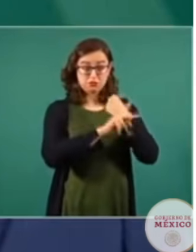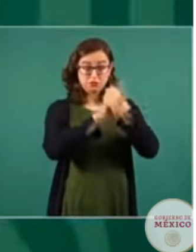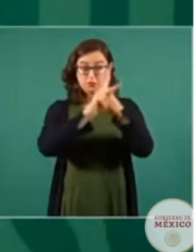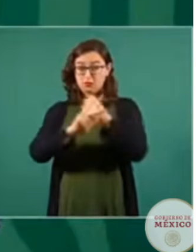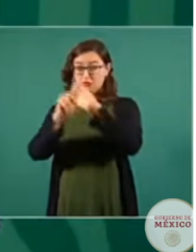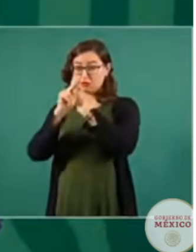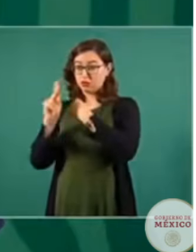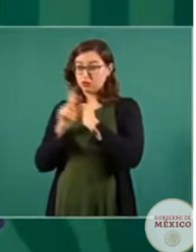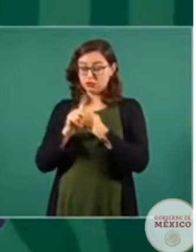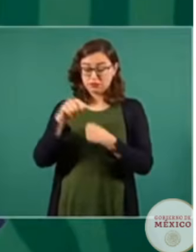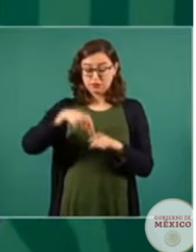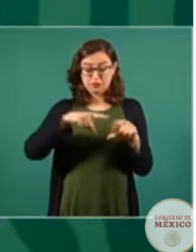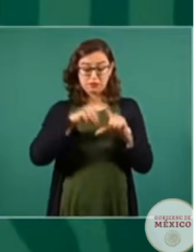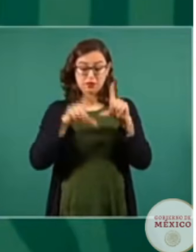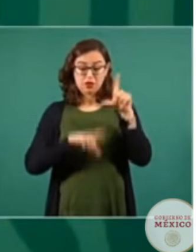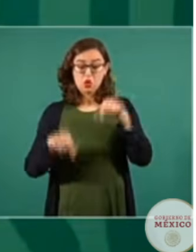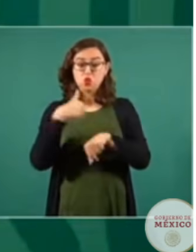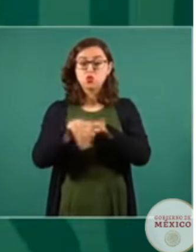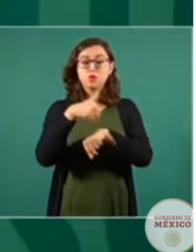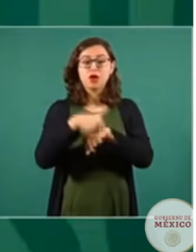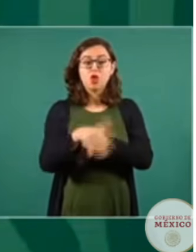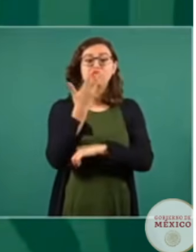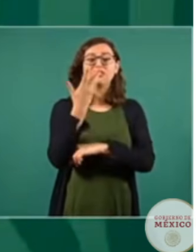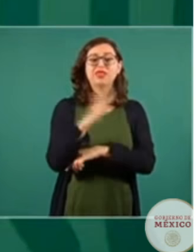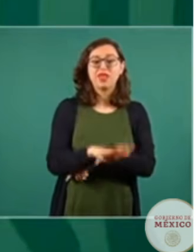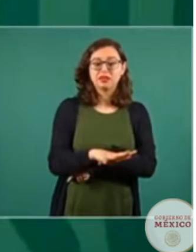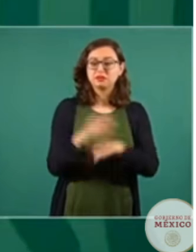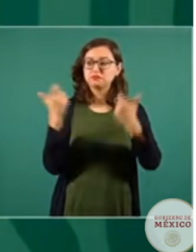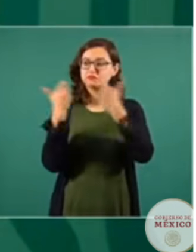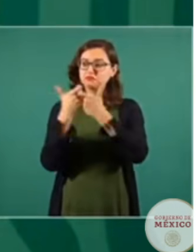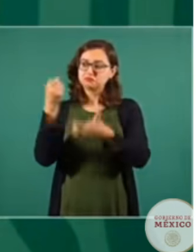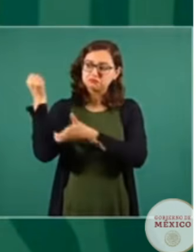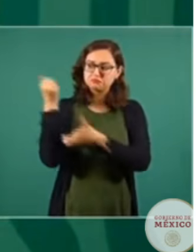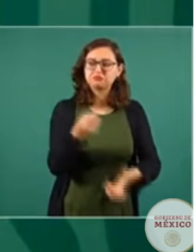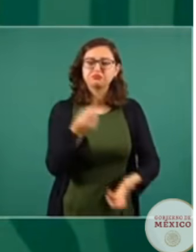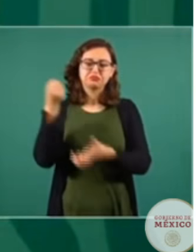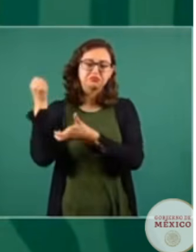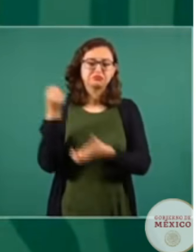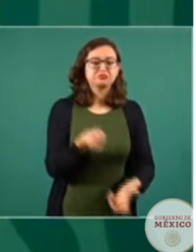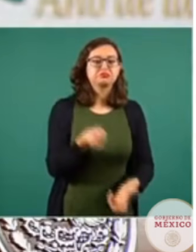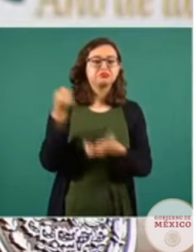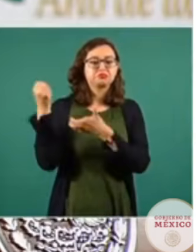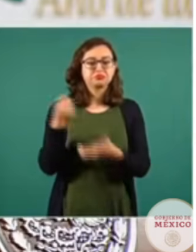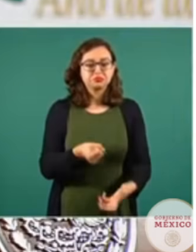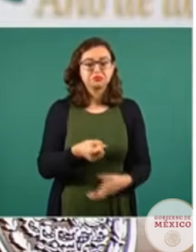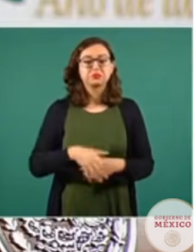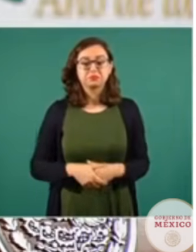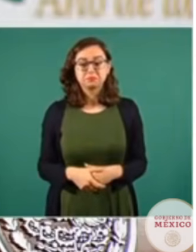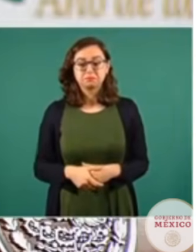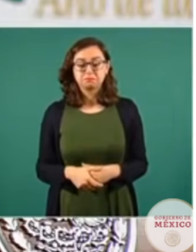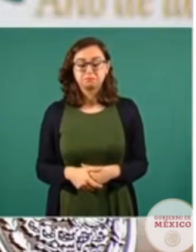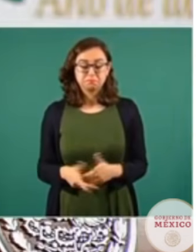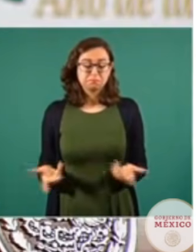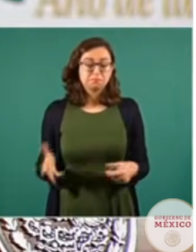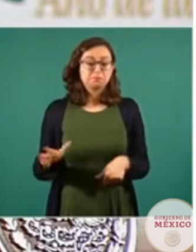Amigos y amigas, me despido de este video, me despido de esta información. Ya sabes, si te gustó, suscríbete a este canal, activa la